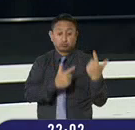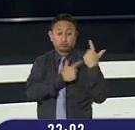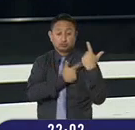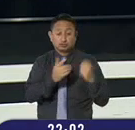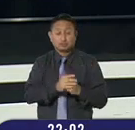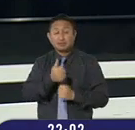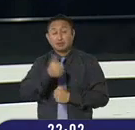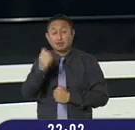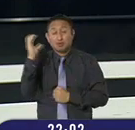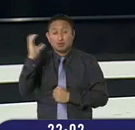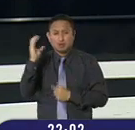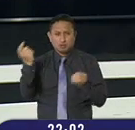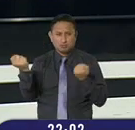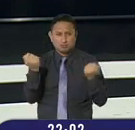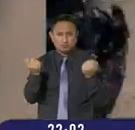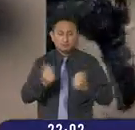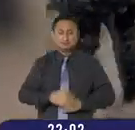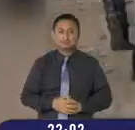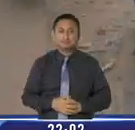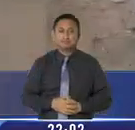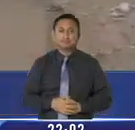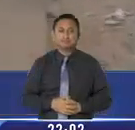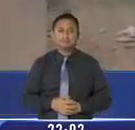en el lado colombiano.